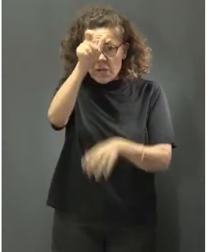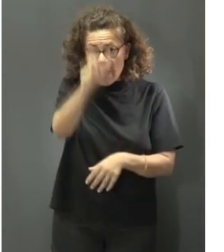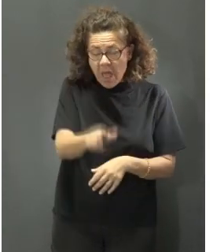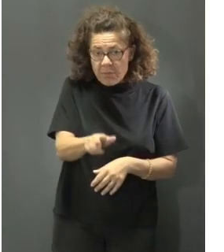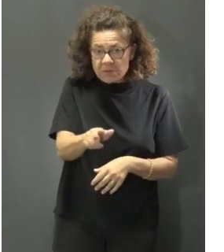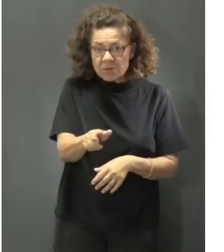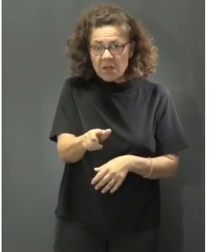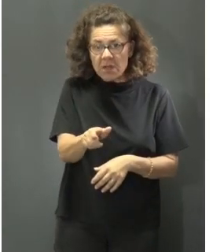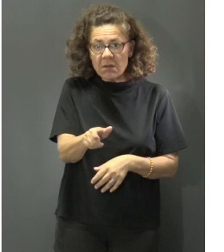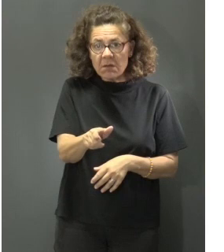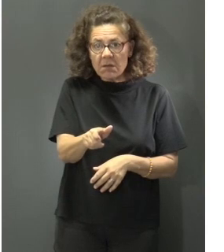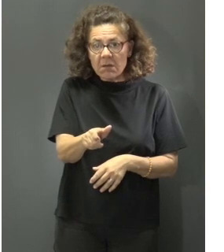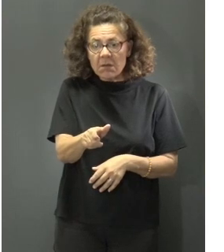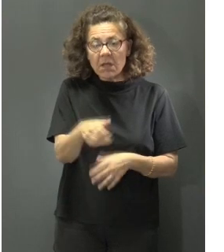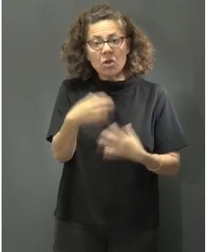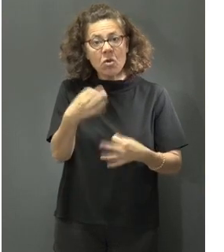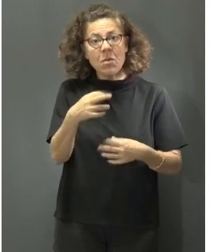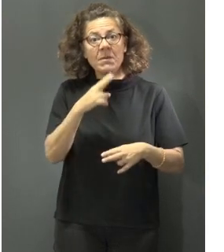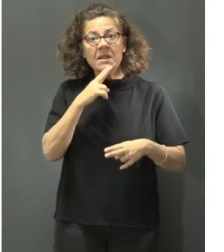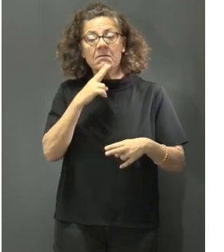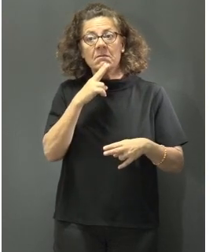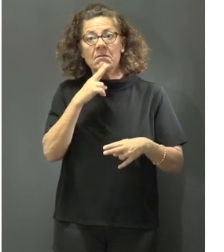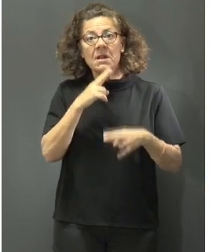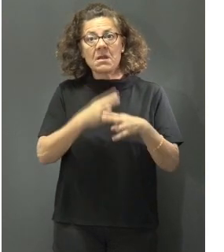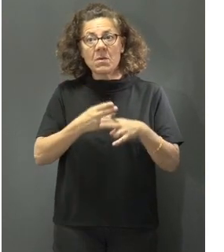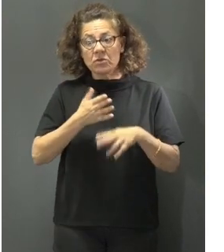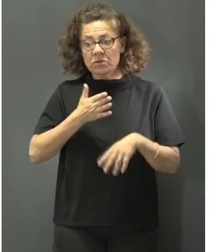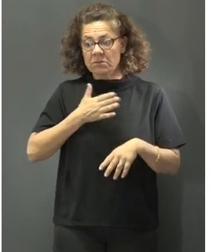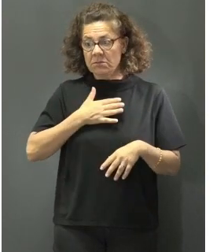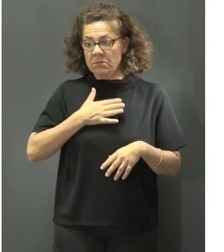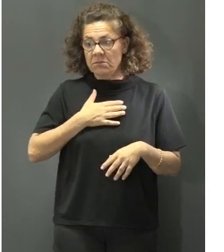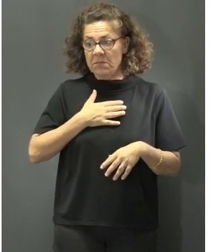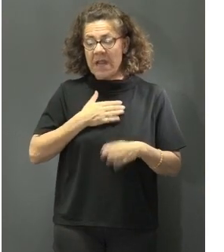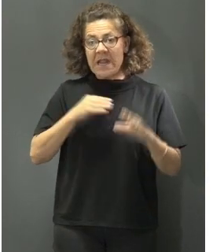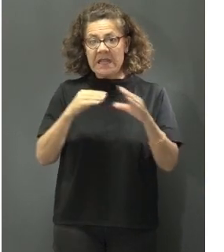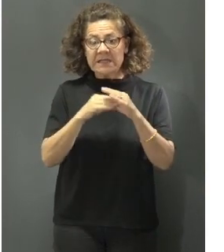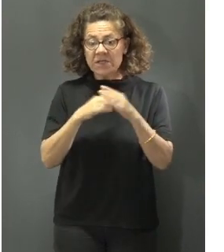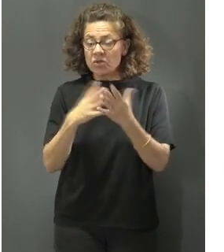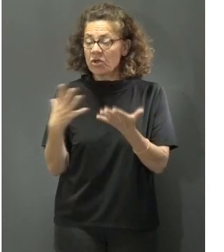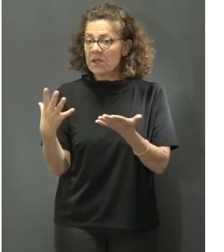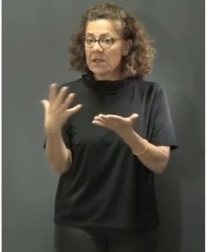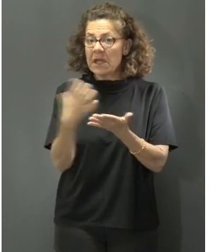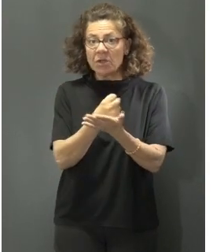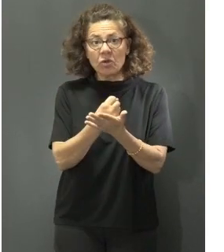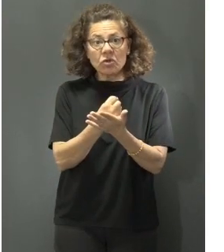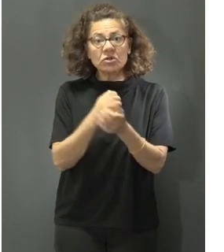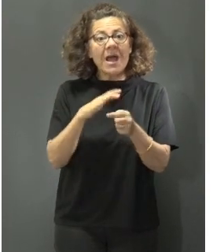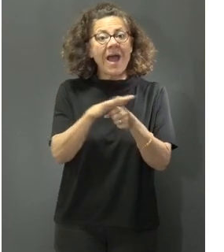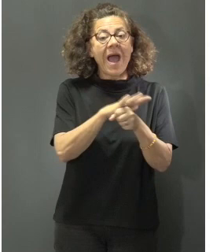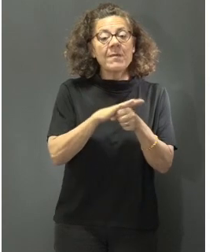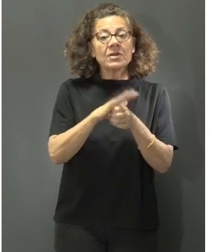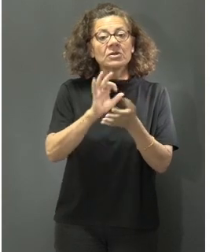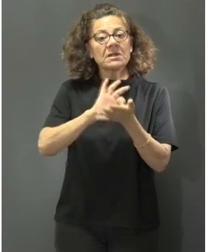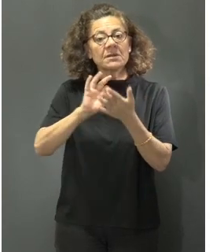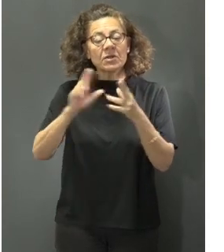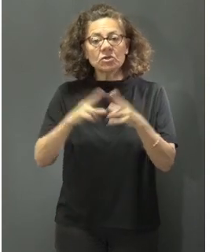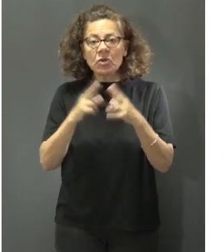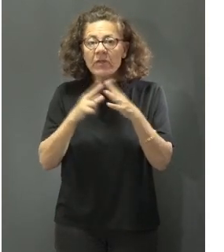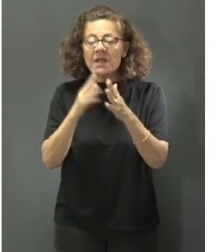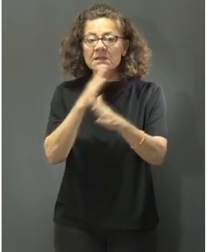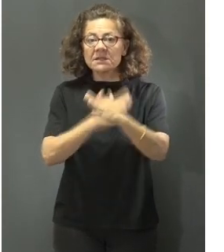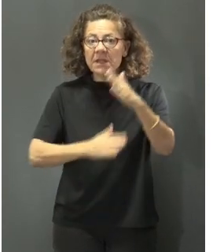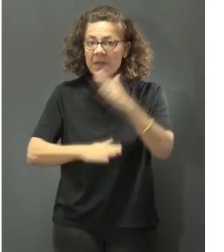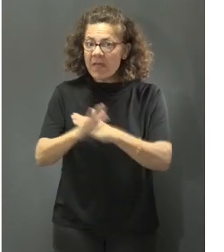lo estamos nombrando habitualmente, por lo menos en el IMSERSO y en todos los ámbitos de servicios sociales,